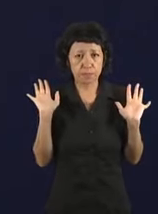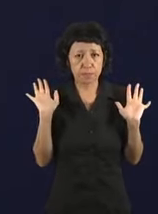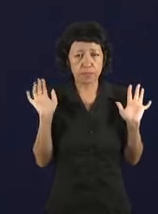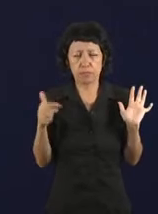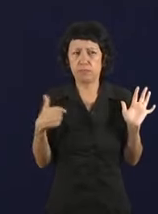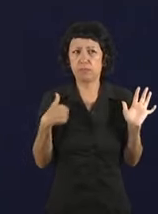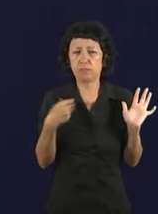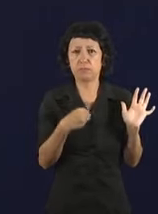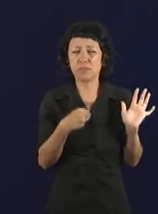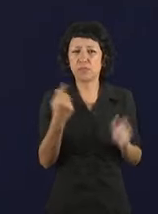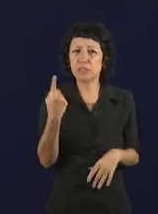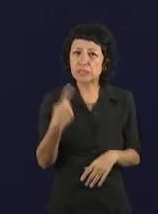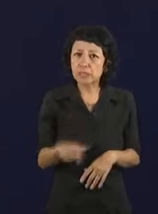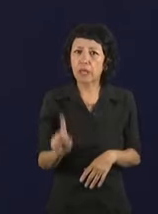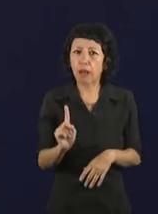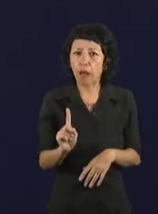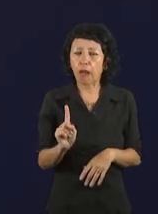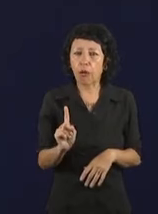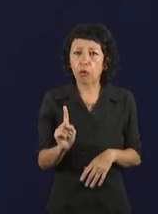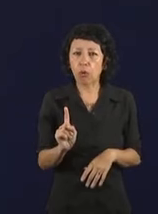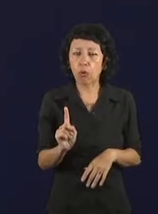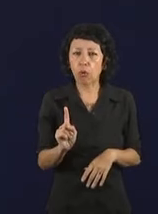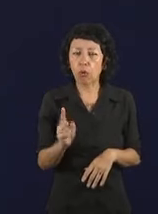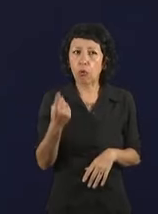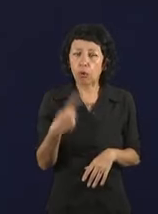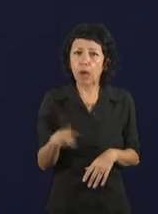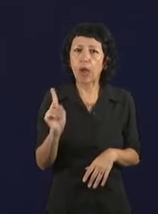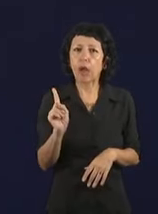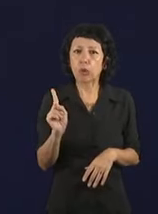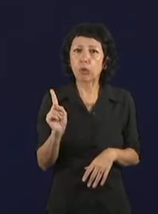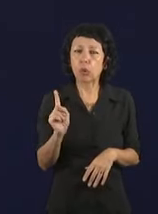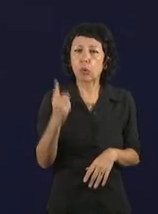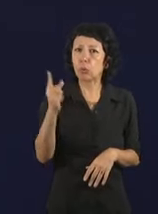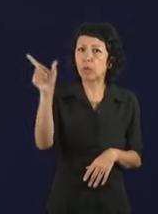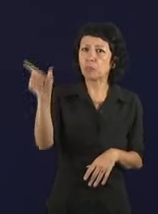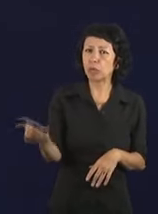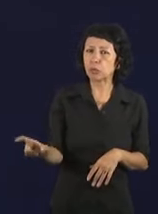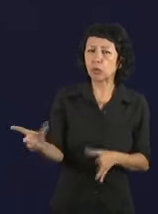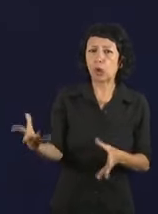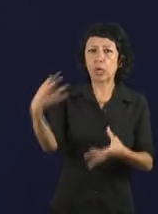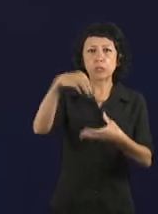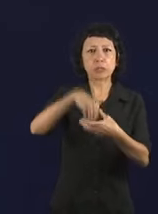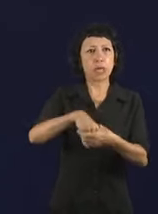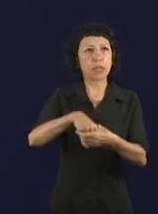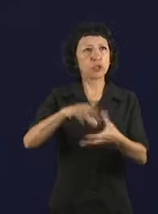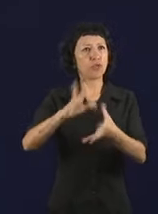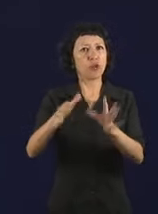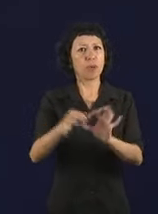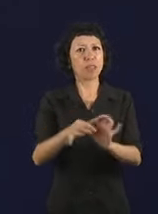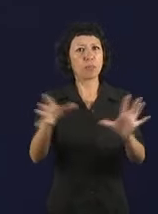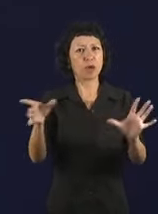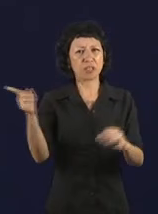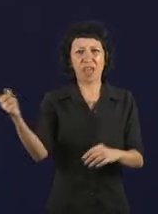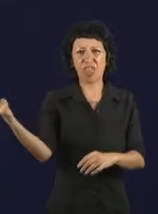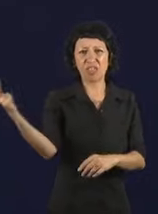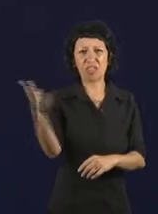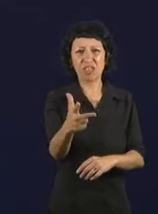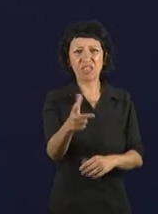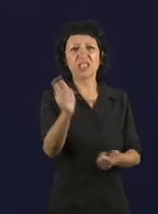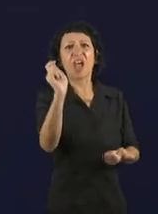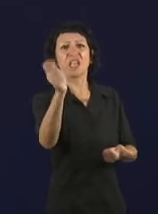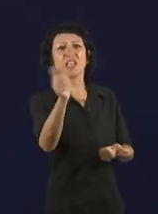extraño que alguien que es parte de la de la democracia en Argentina indique Quiénes pueden y quiénes no pueden